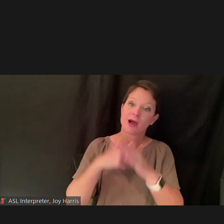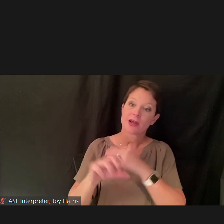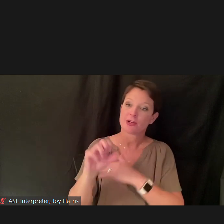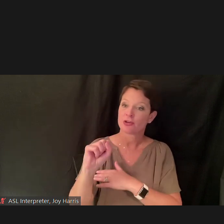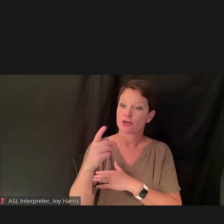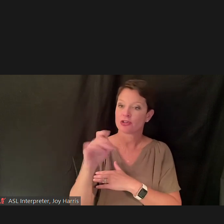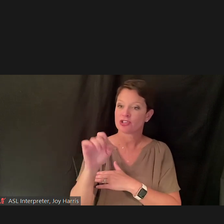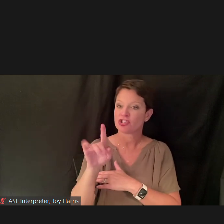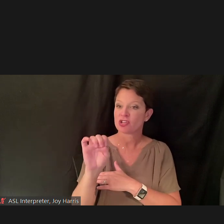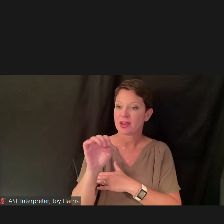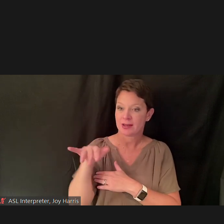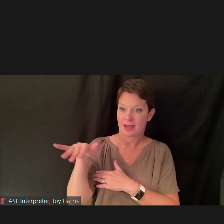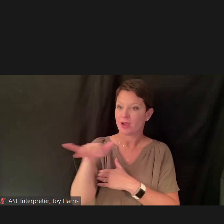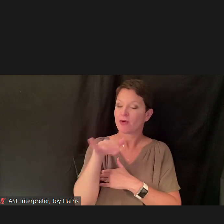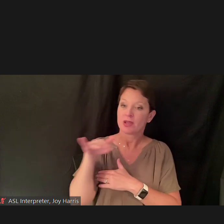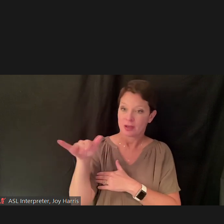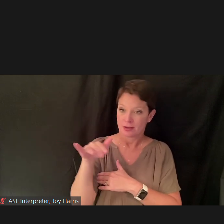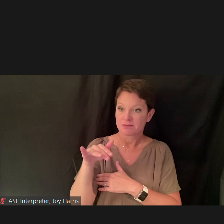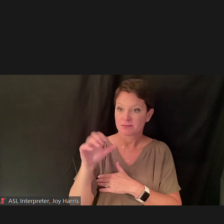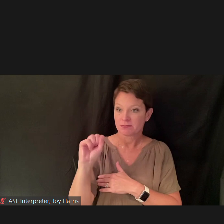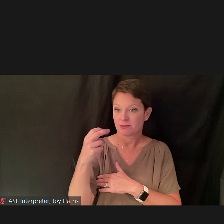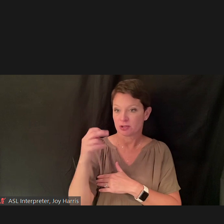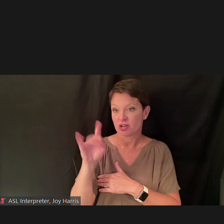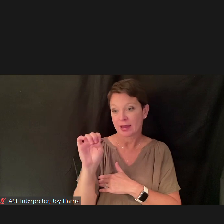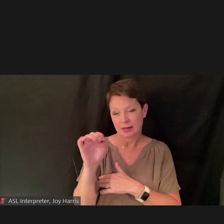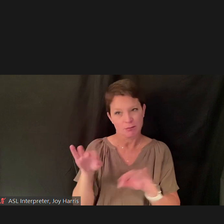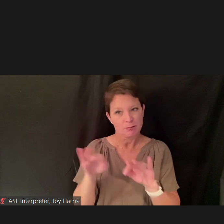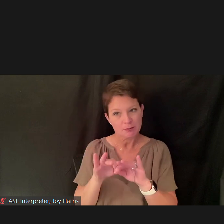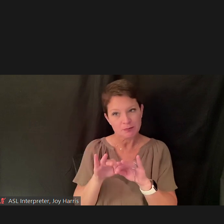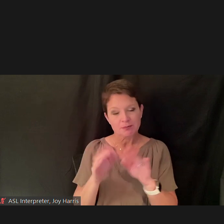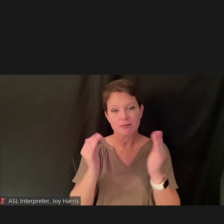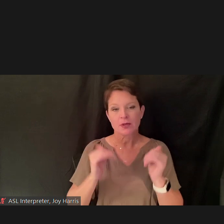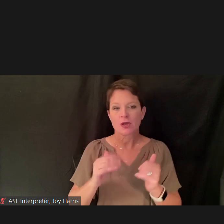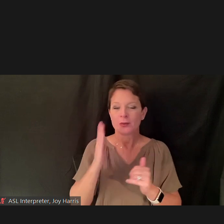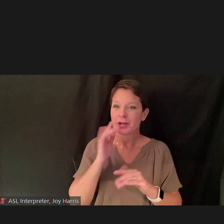y busque un aire acondicionado o un aire con sonda.